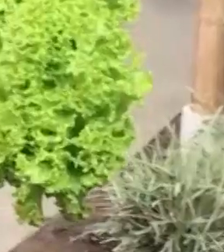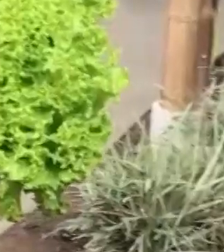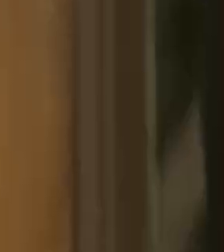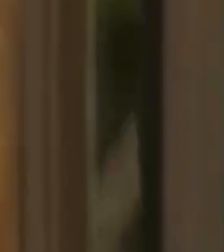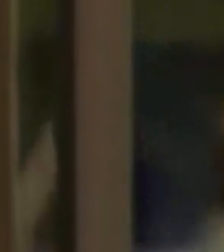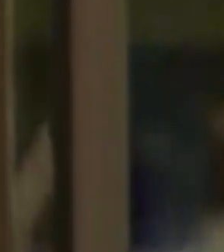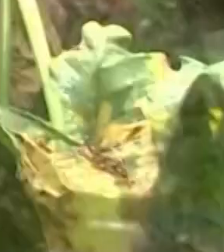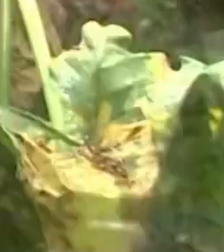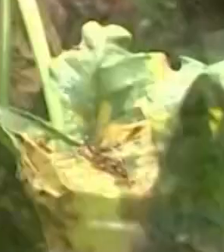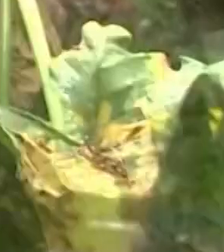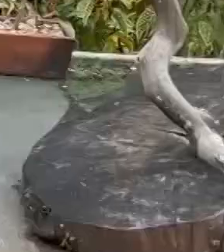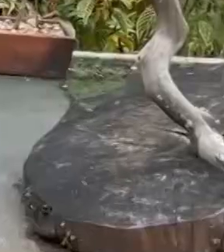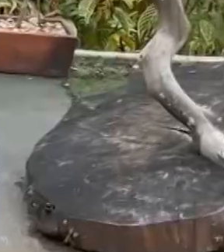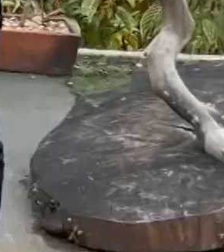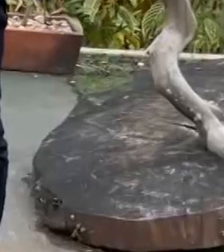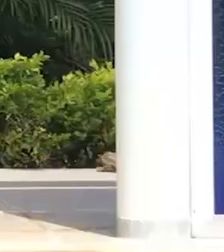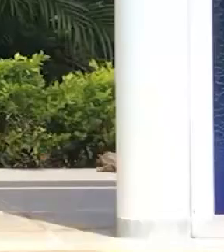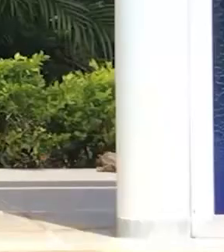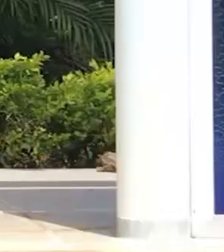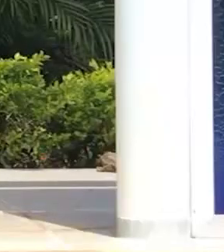conexión.